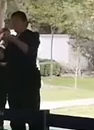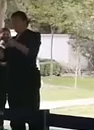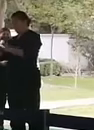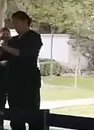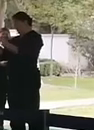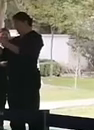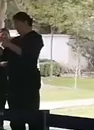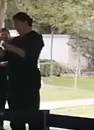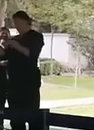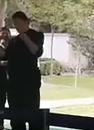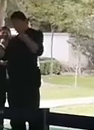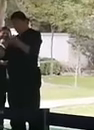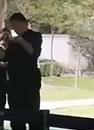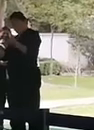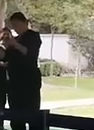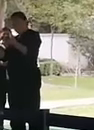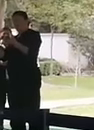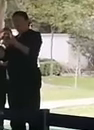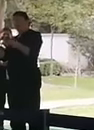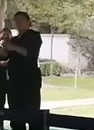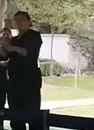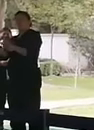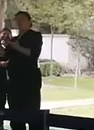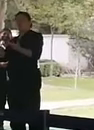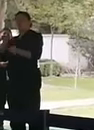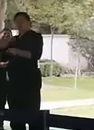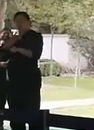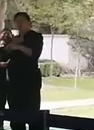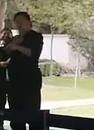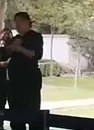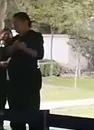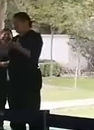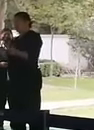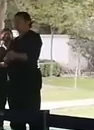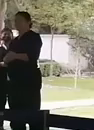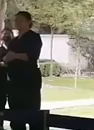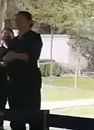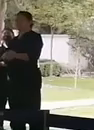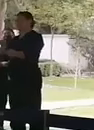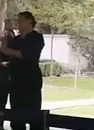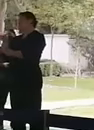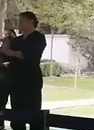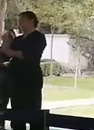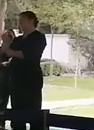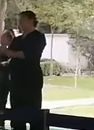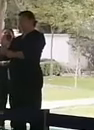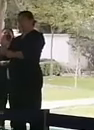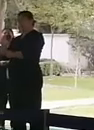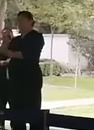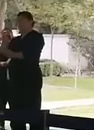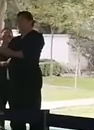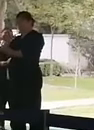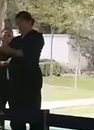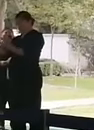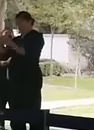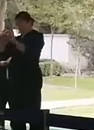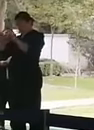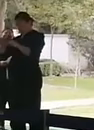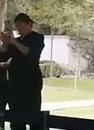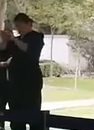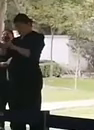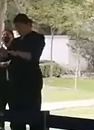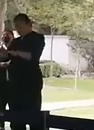Aprecio mucho la pregunta. El T-MEC es un marco legal,